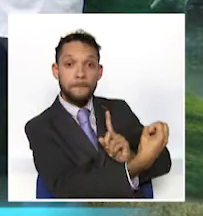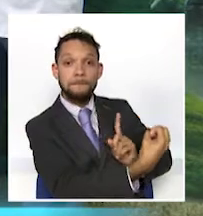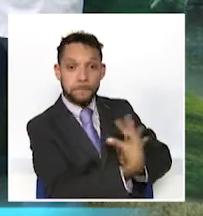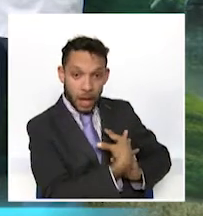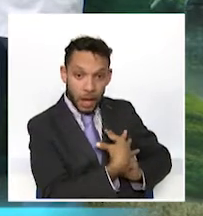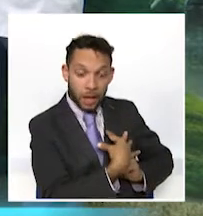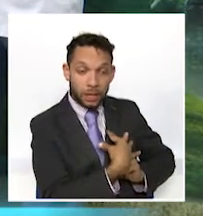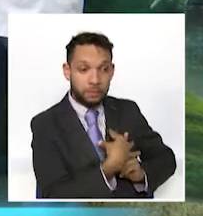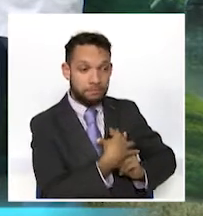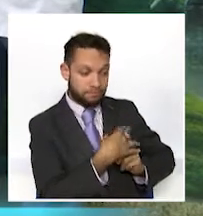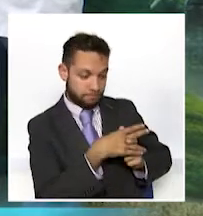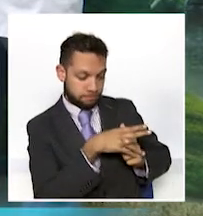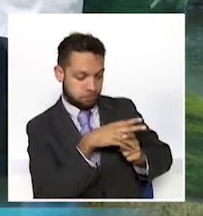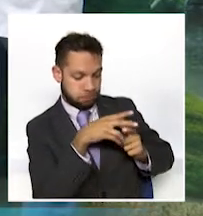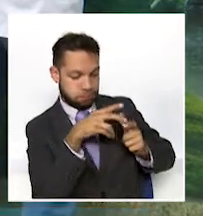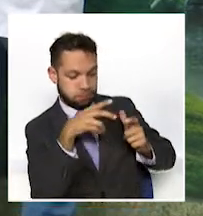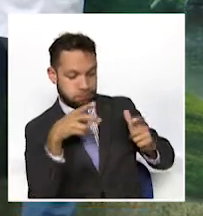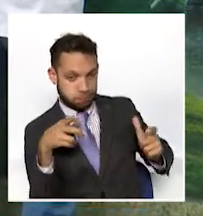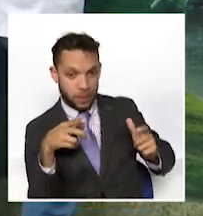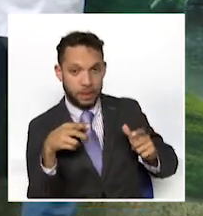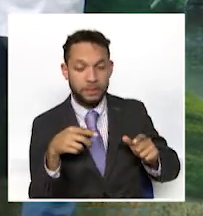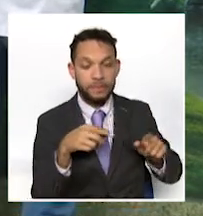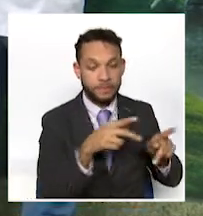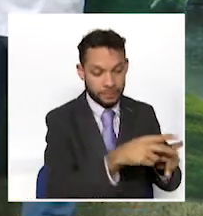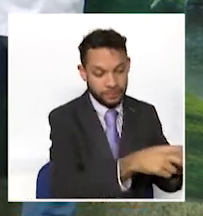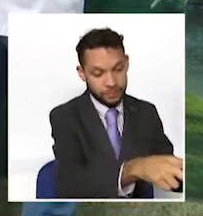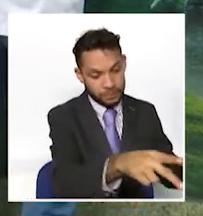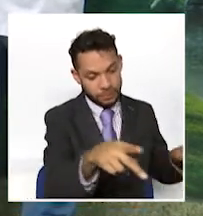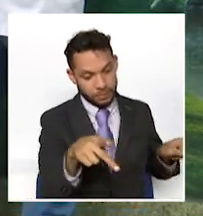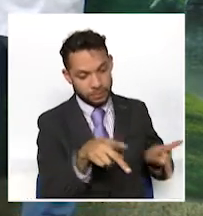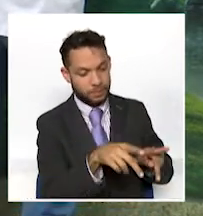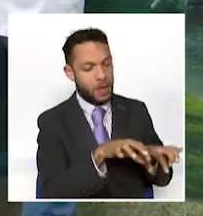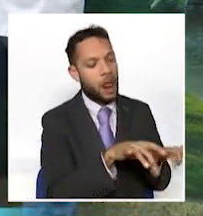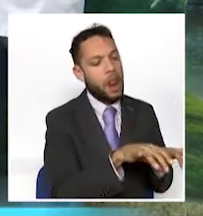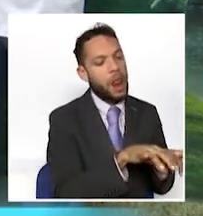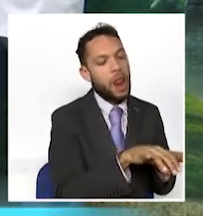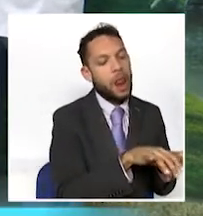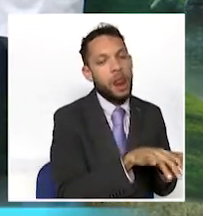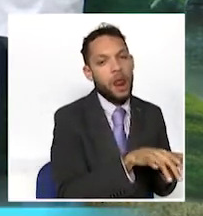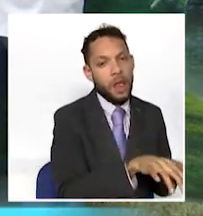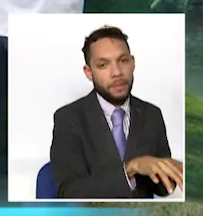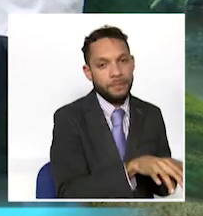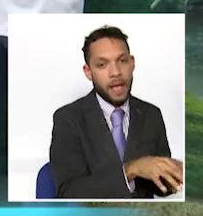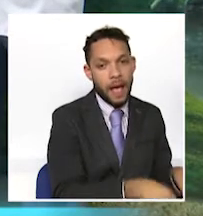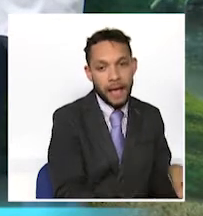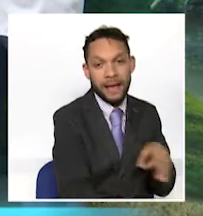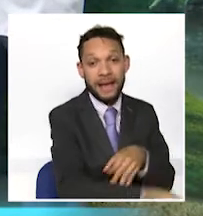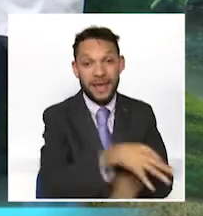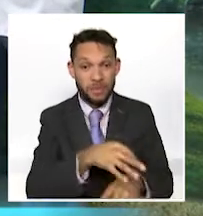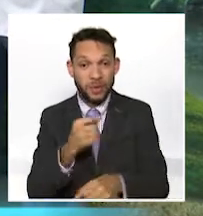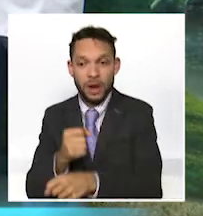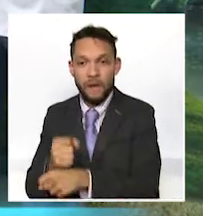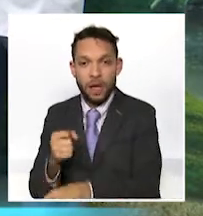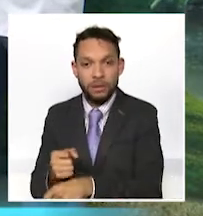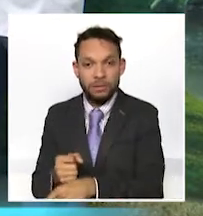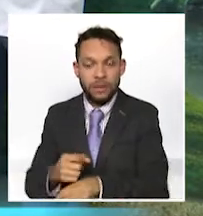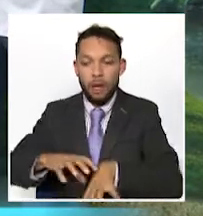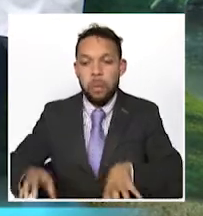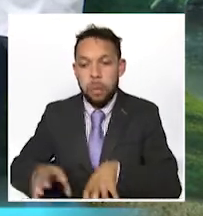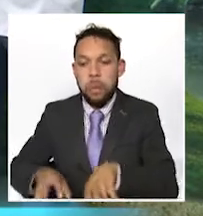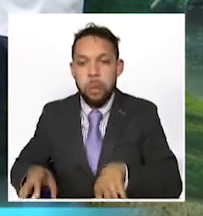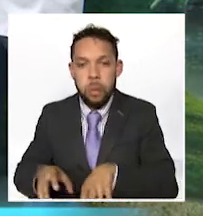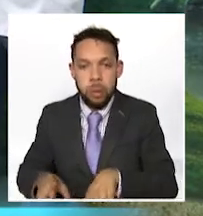acumulando. Entonces, una persona puede trabajar en una oficina y luego cambiar de labor. Entonces, todo eso tiene que ver en la parte de la